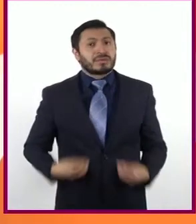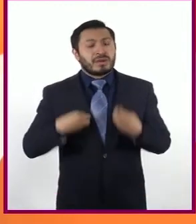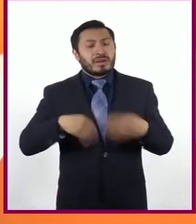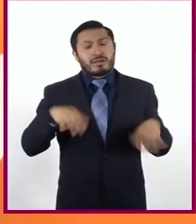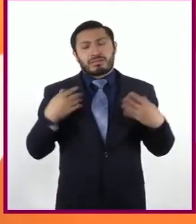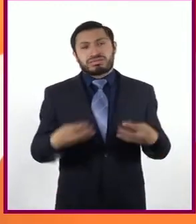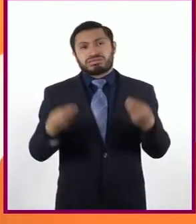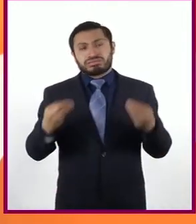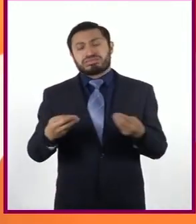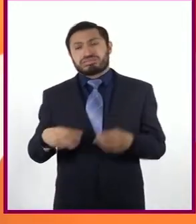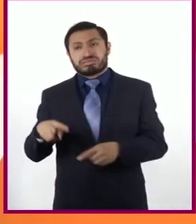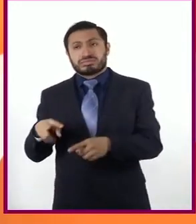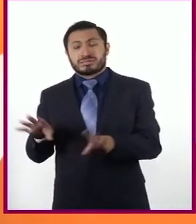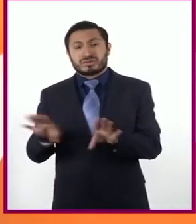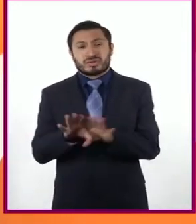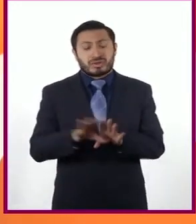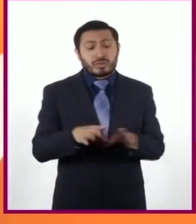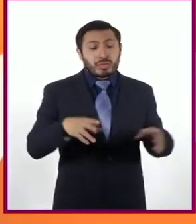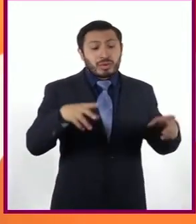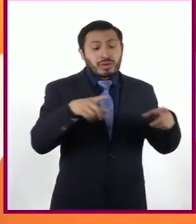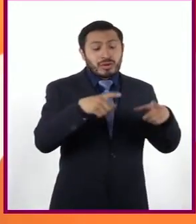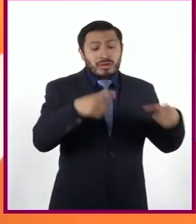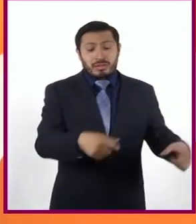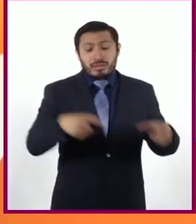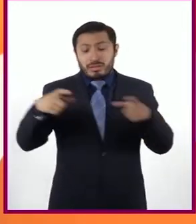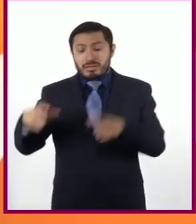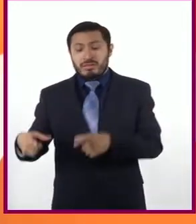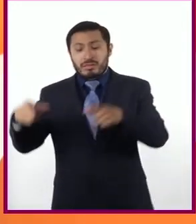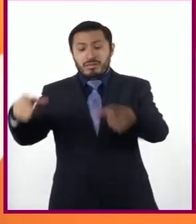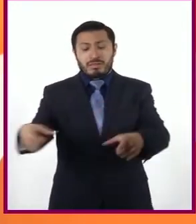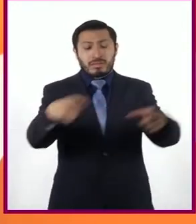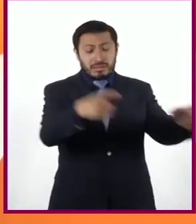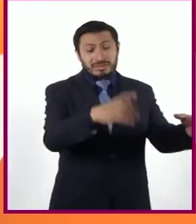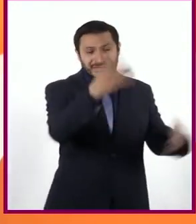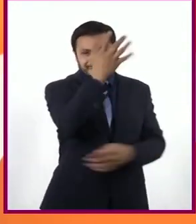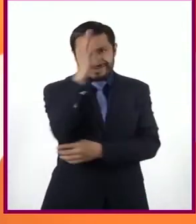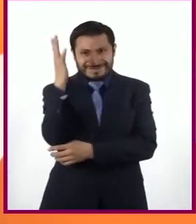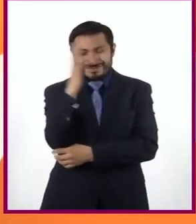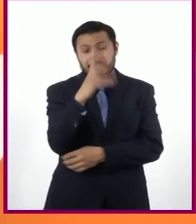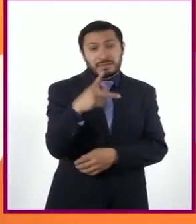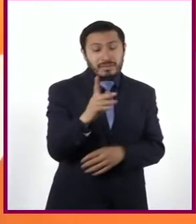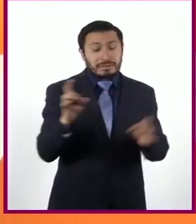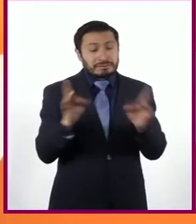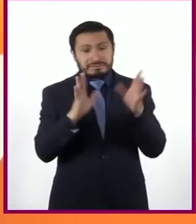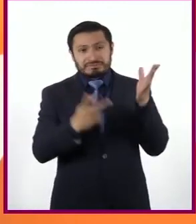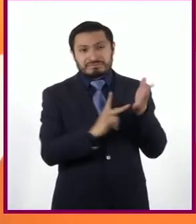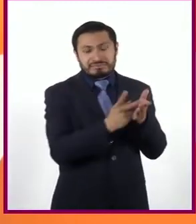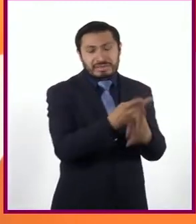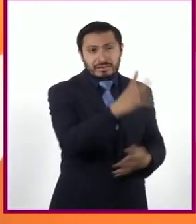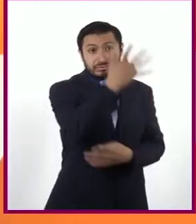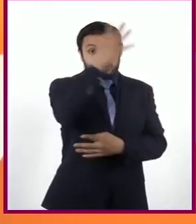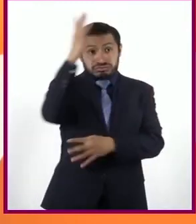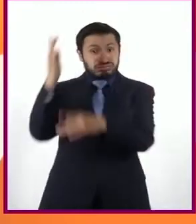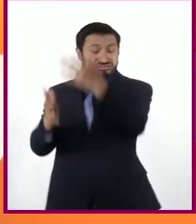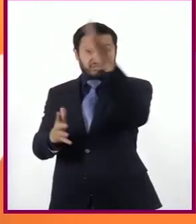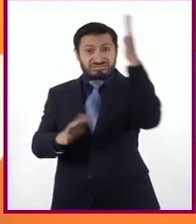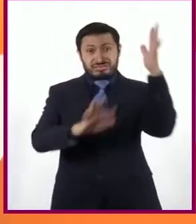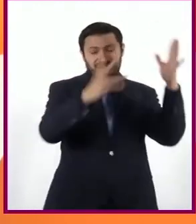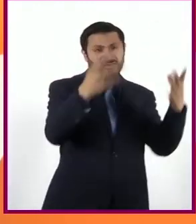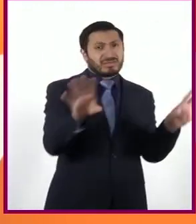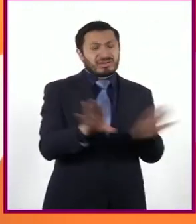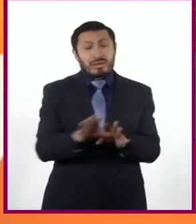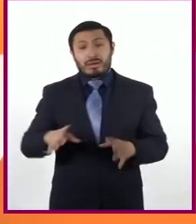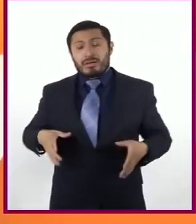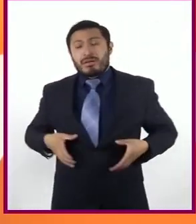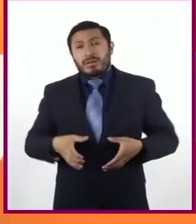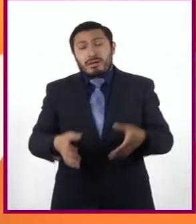muchas jardineras, pero de repente los árboles, plantas y arbustos crecieron mucho, lo que impedía el paso en la